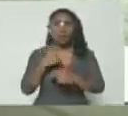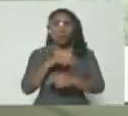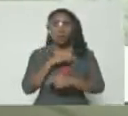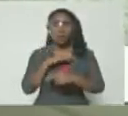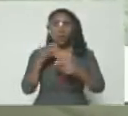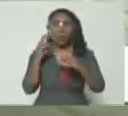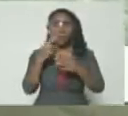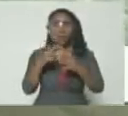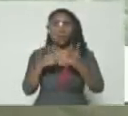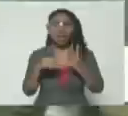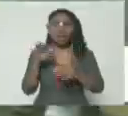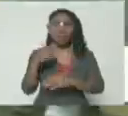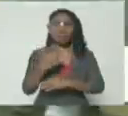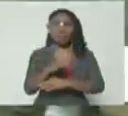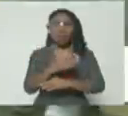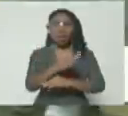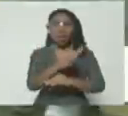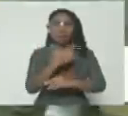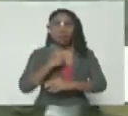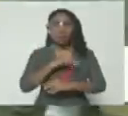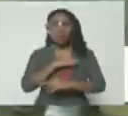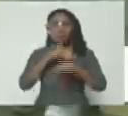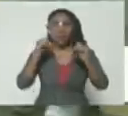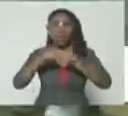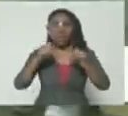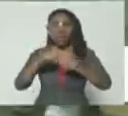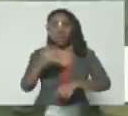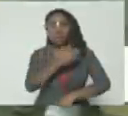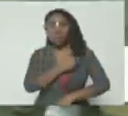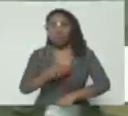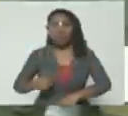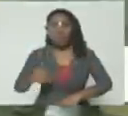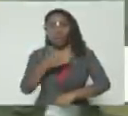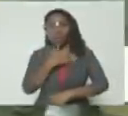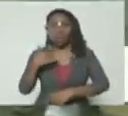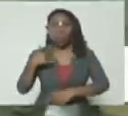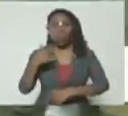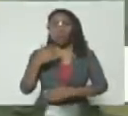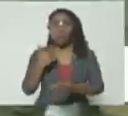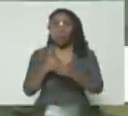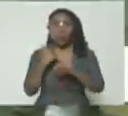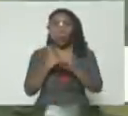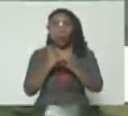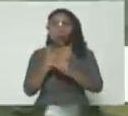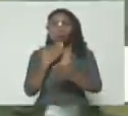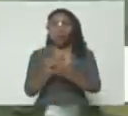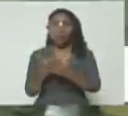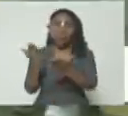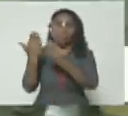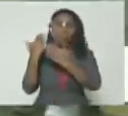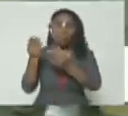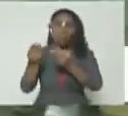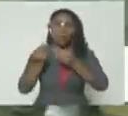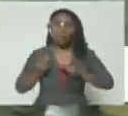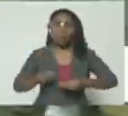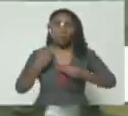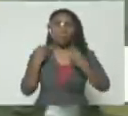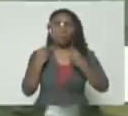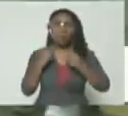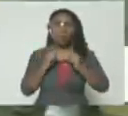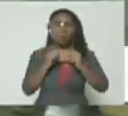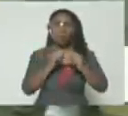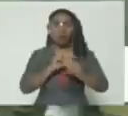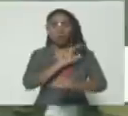rubro el pescado. Por eso nosotros desde aquí, presidente, queremos agradecer con todo el apoyo que nos han brindado para